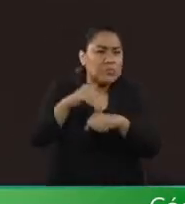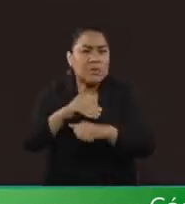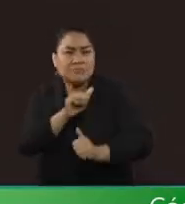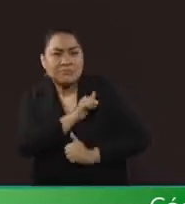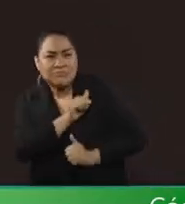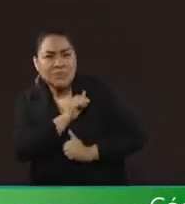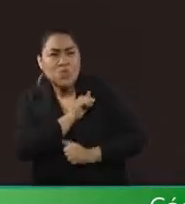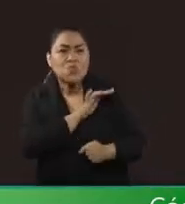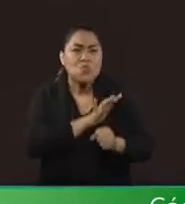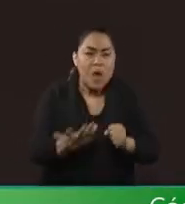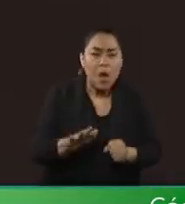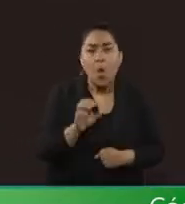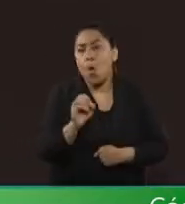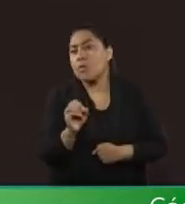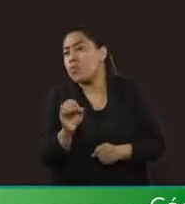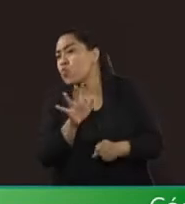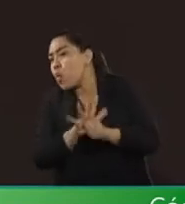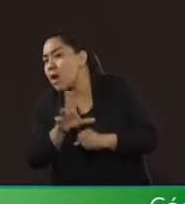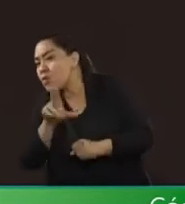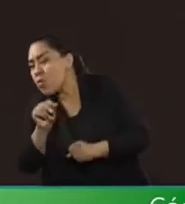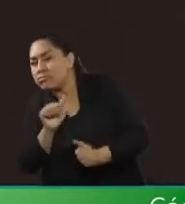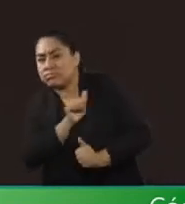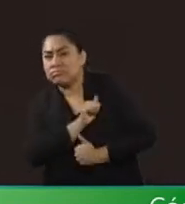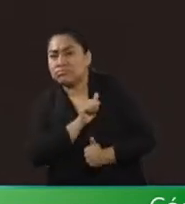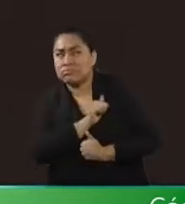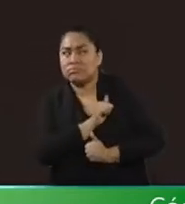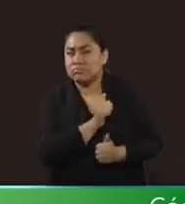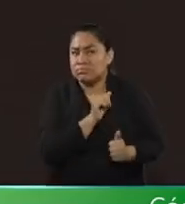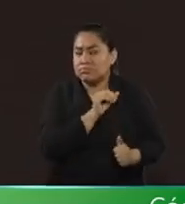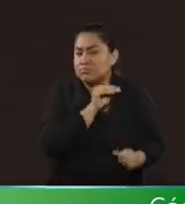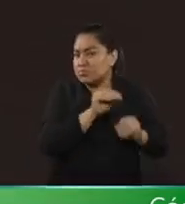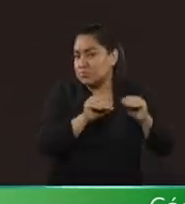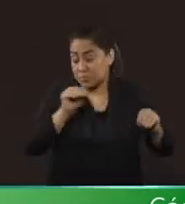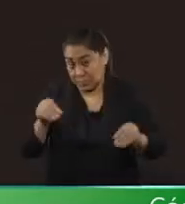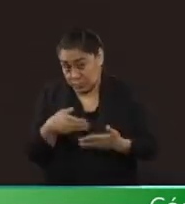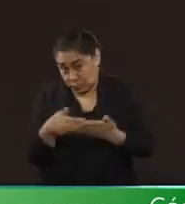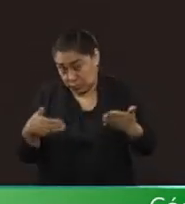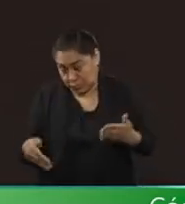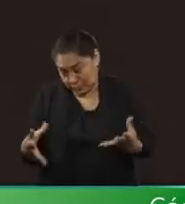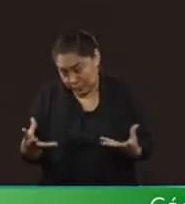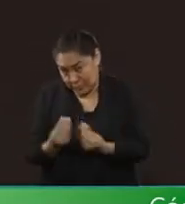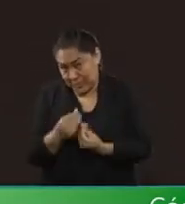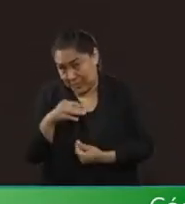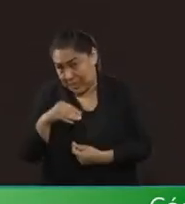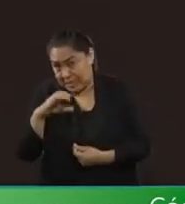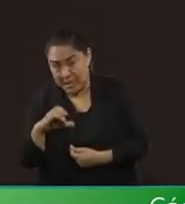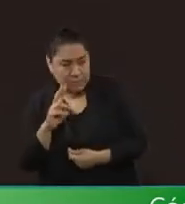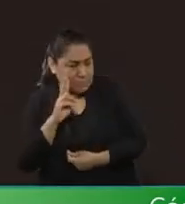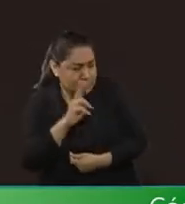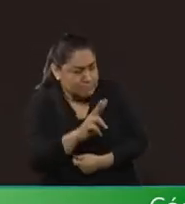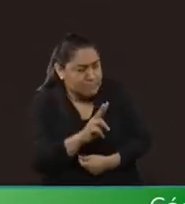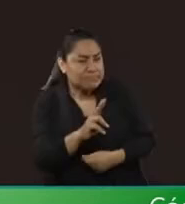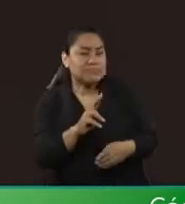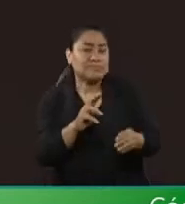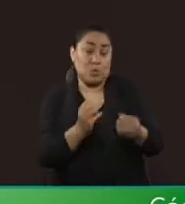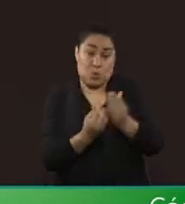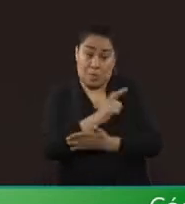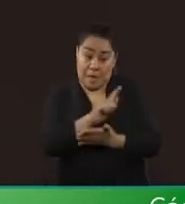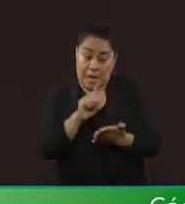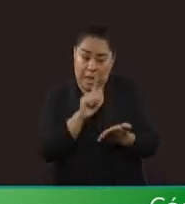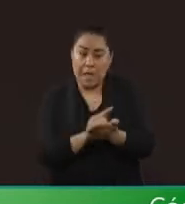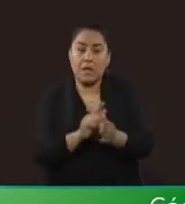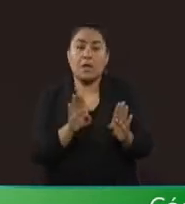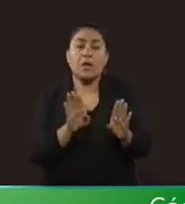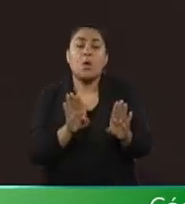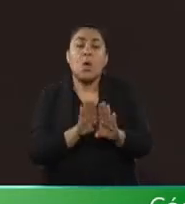a militarizar. Porque en Movimiento Ciudadano hoy vemos que esta reforma es una máscara para que todo el país